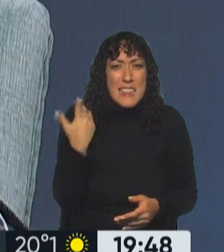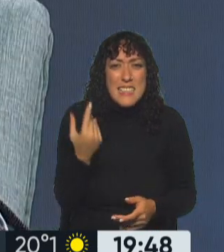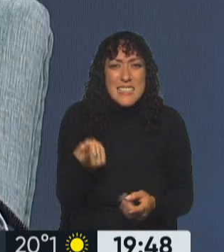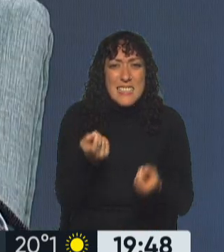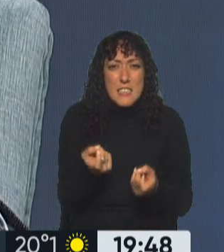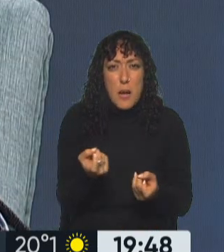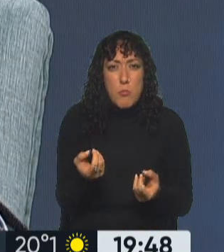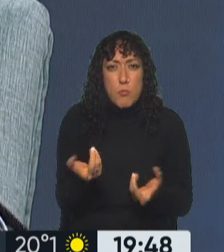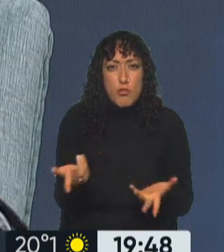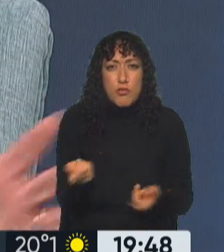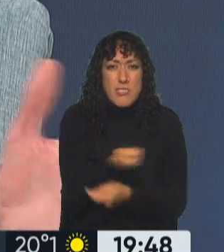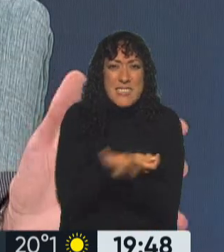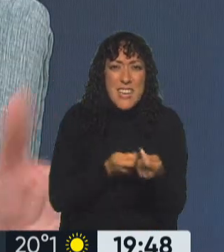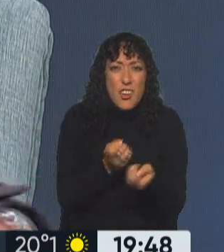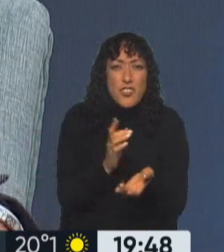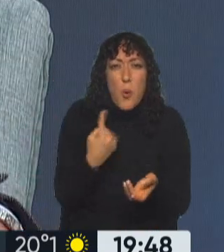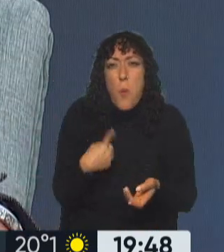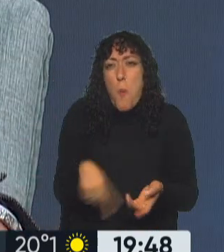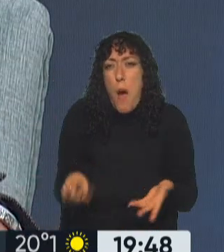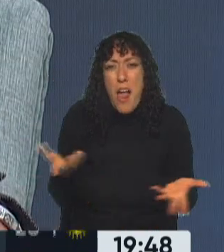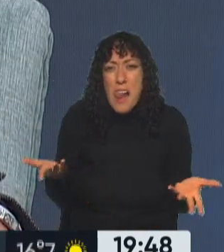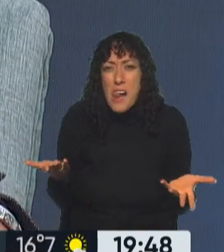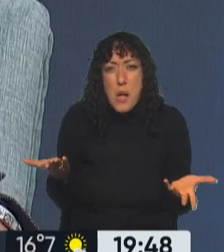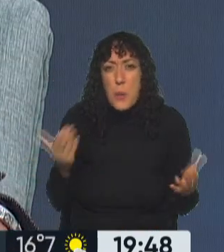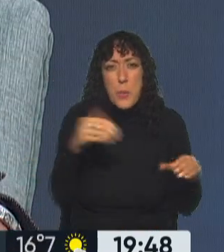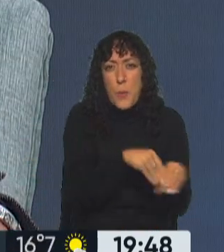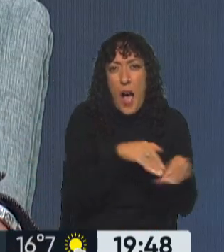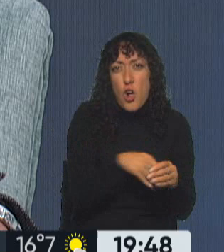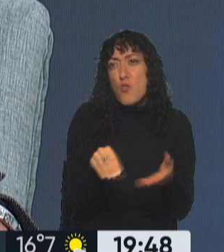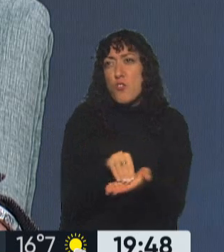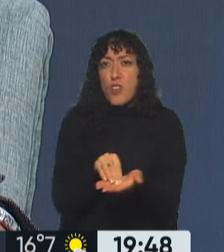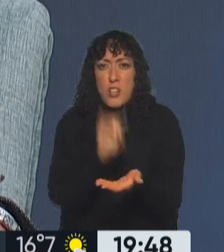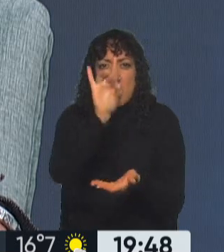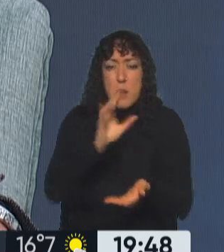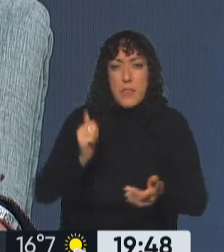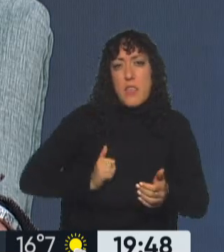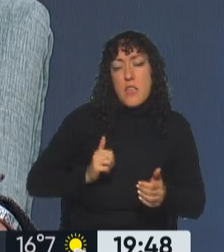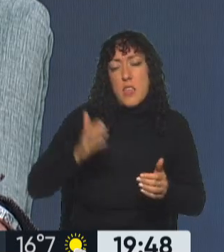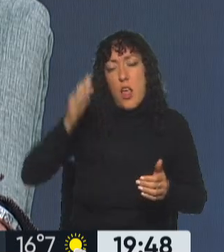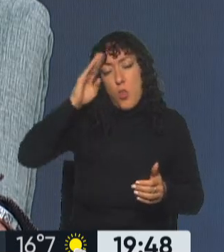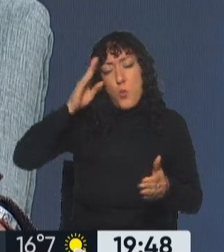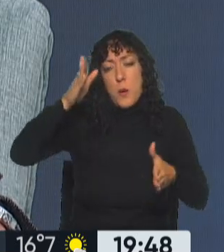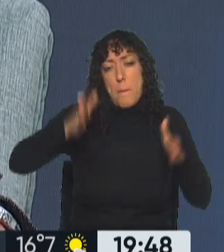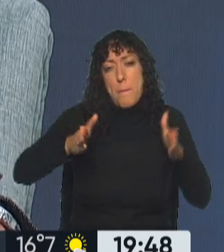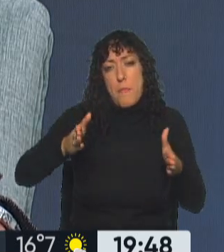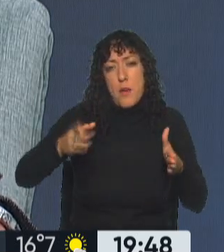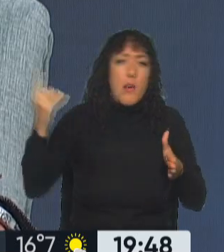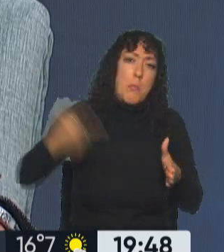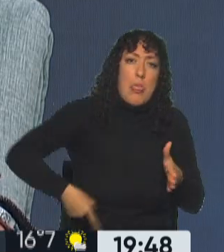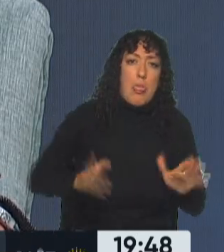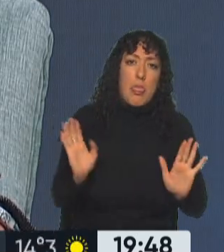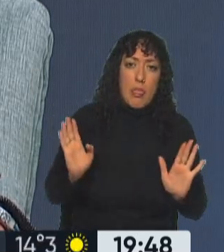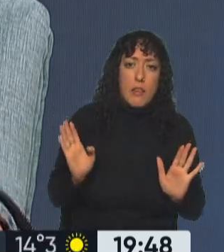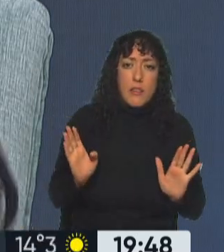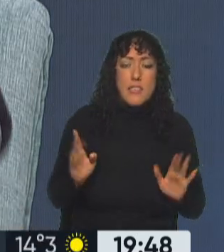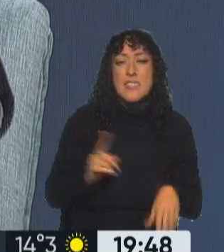¿Cuál es el negocio, más allá de los bancos y de los funcionarios? En la dictadura, por supuesto, de Prepo. En el devenir